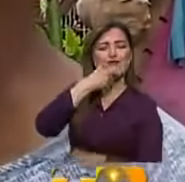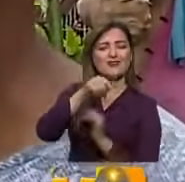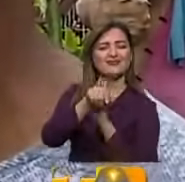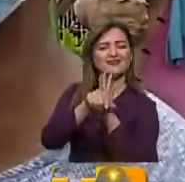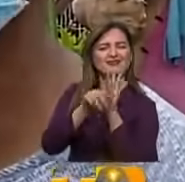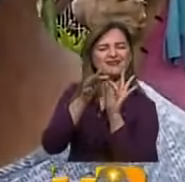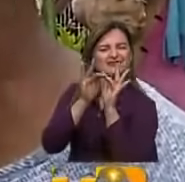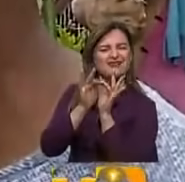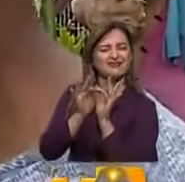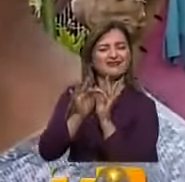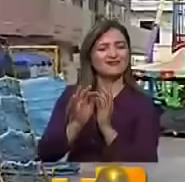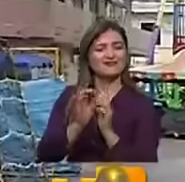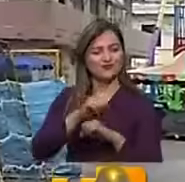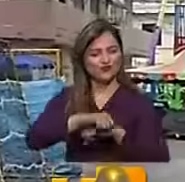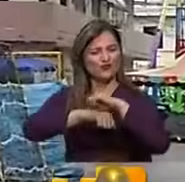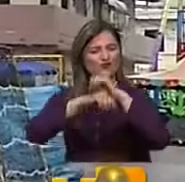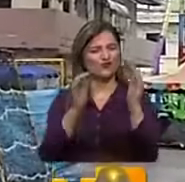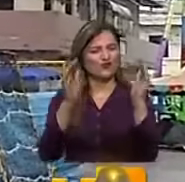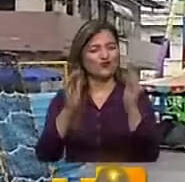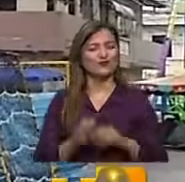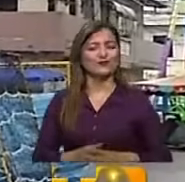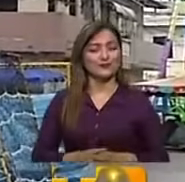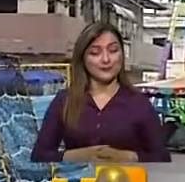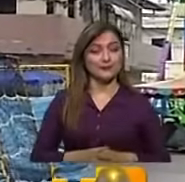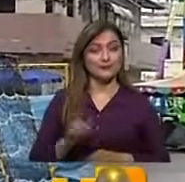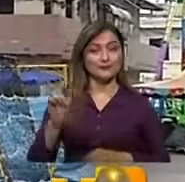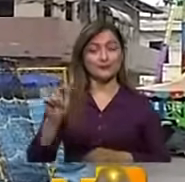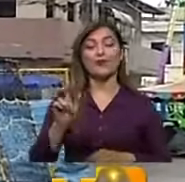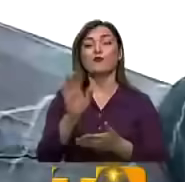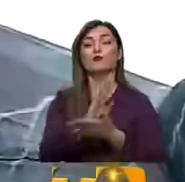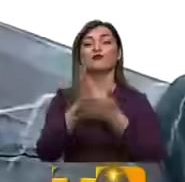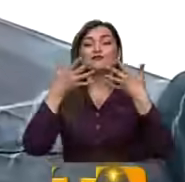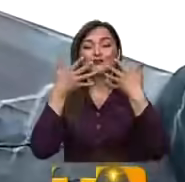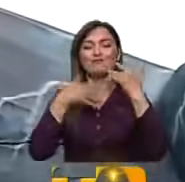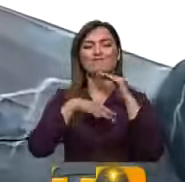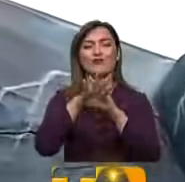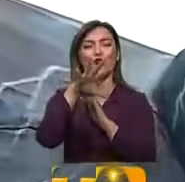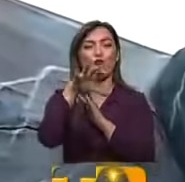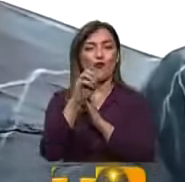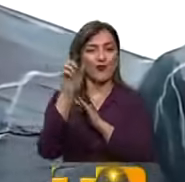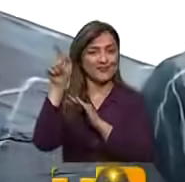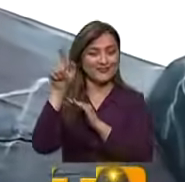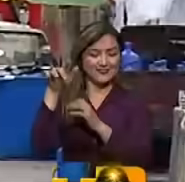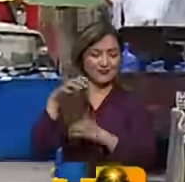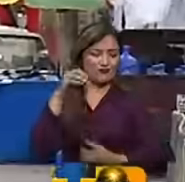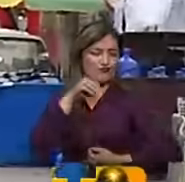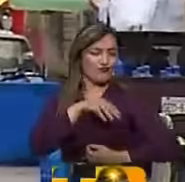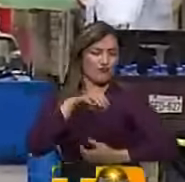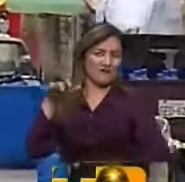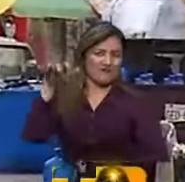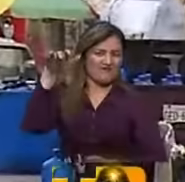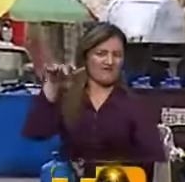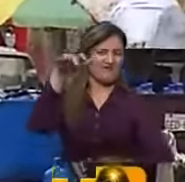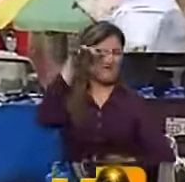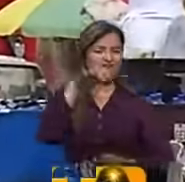en acabados, en estructura, todo, o sea, total. En el suburbio de Guayaquil son más de 40 monigotes gigantes que ya se exhiben al público.